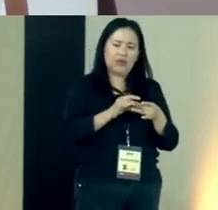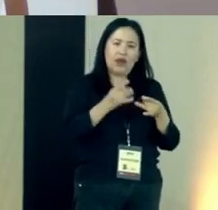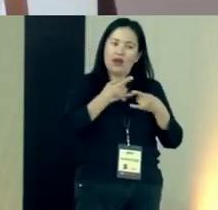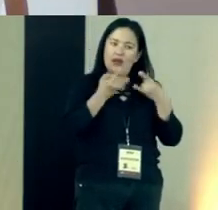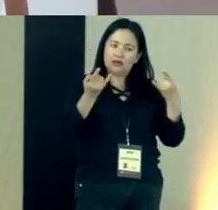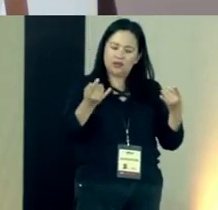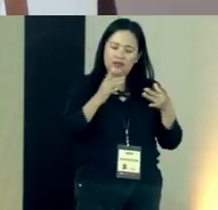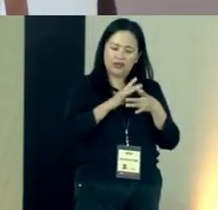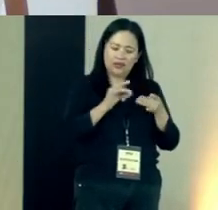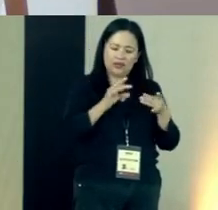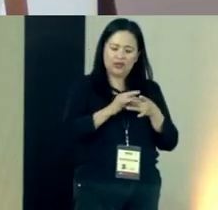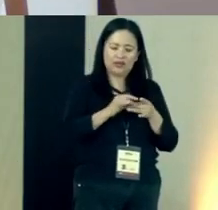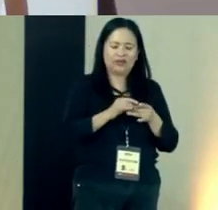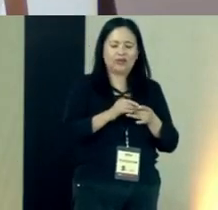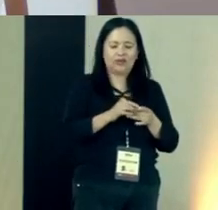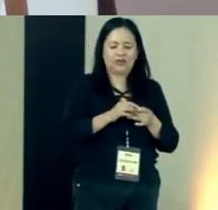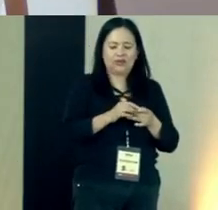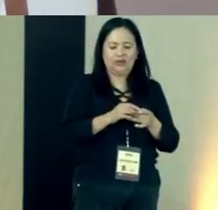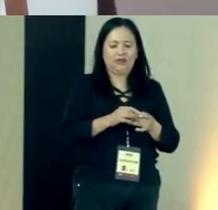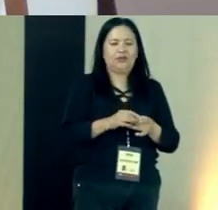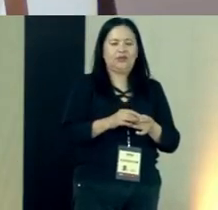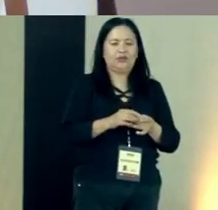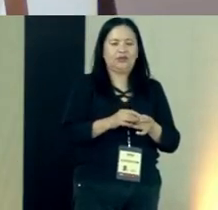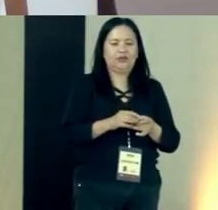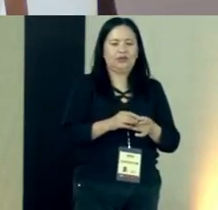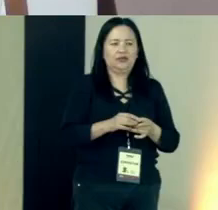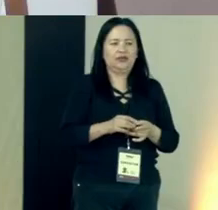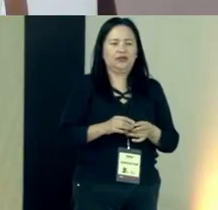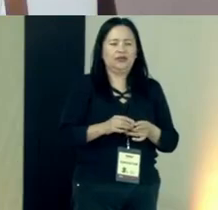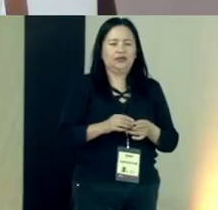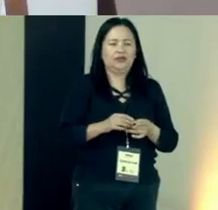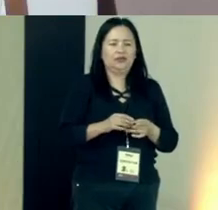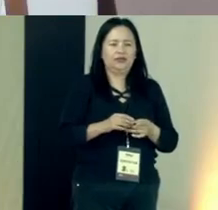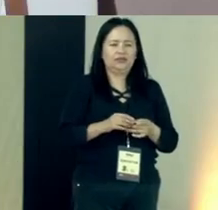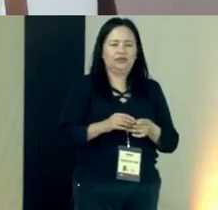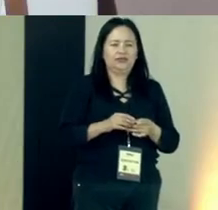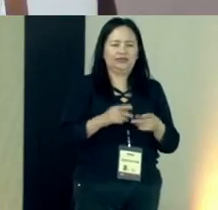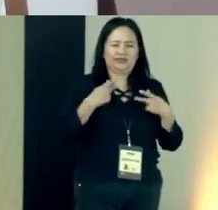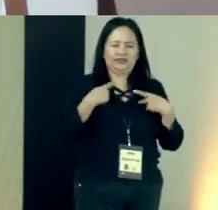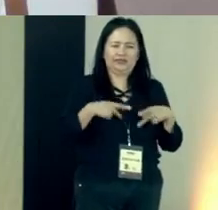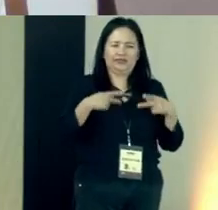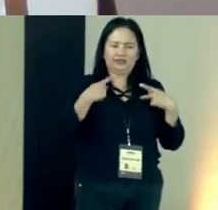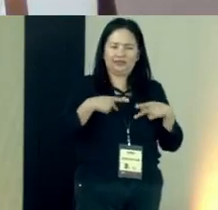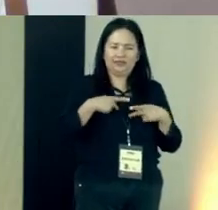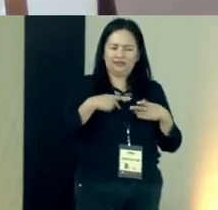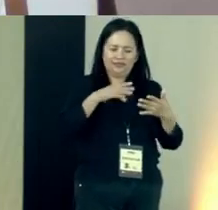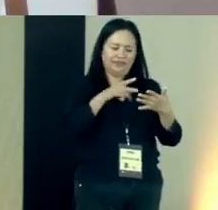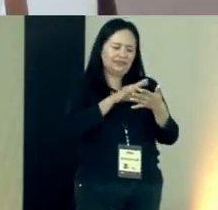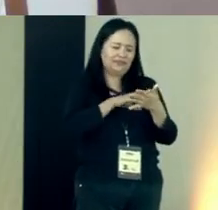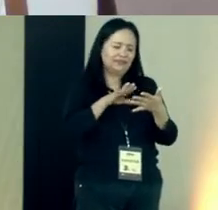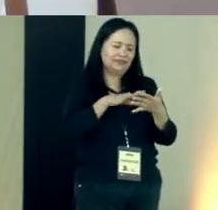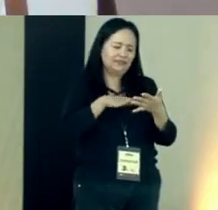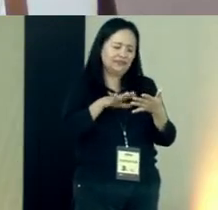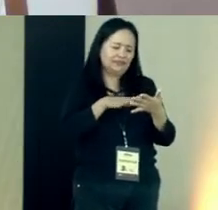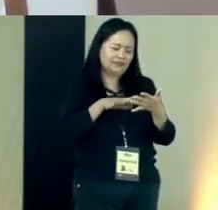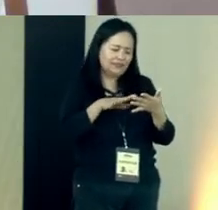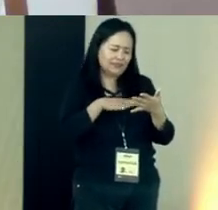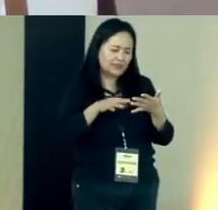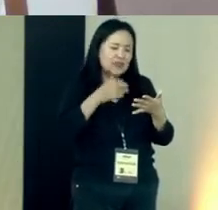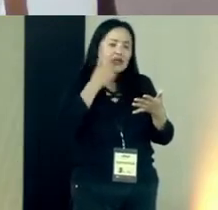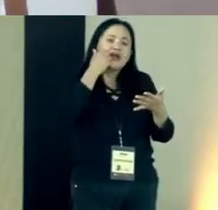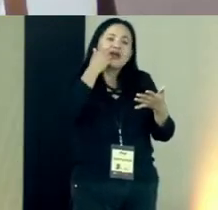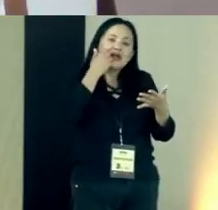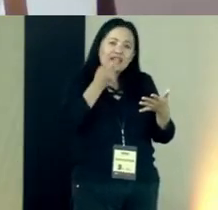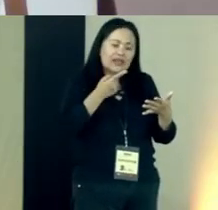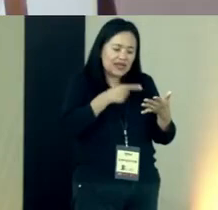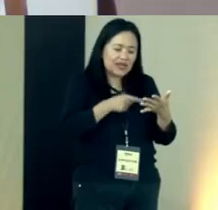no es la voz con la que el autor empatiza, al contrario, son narradores que nos engañan, ¿no? Nos engañan. El autor siempre está queriendo